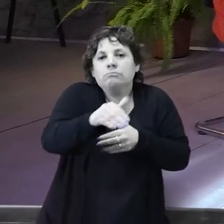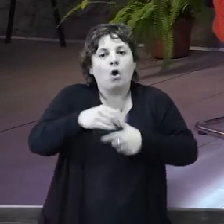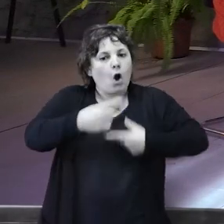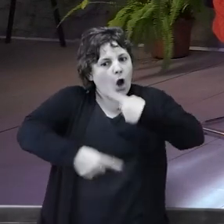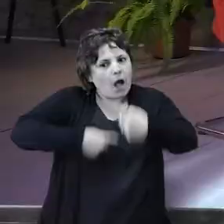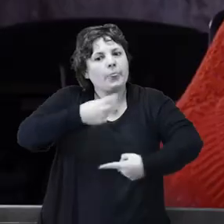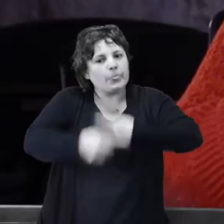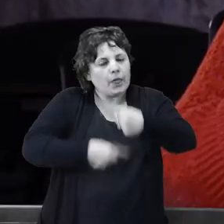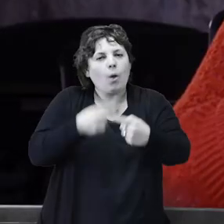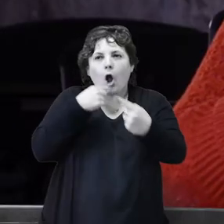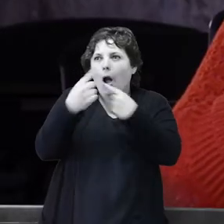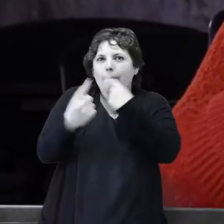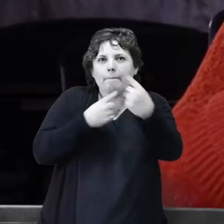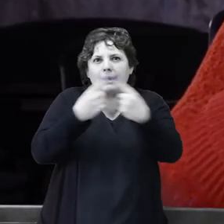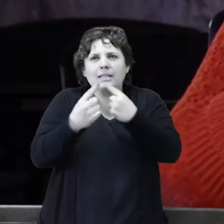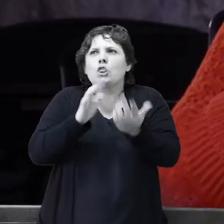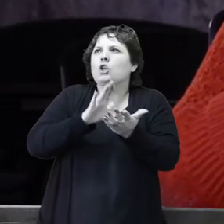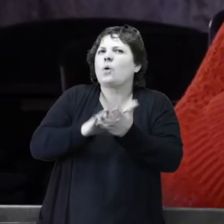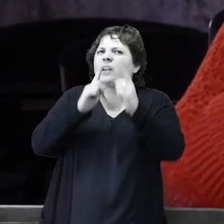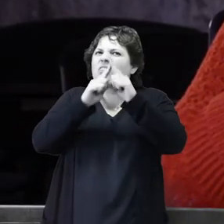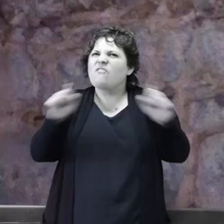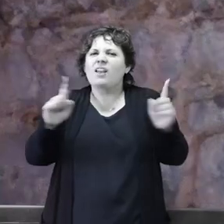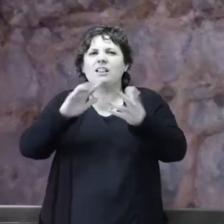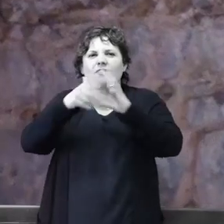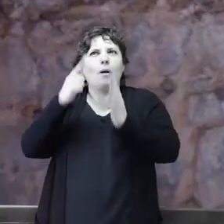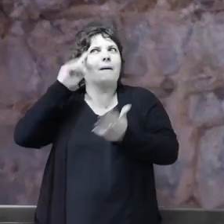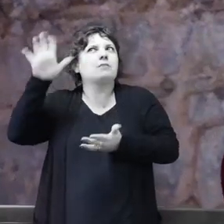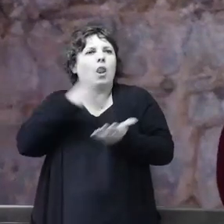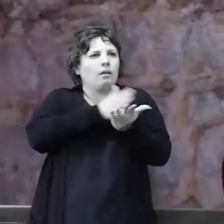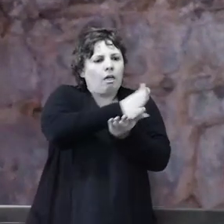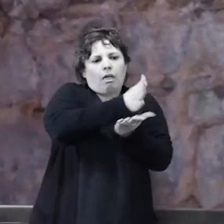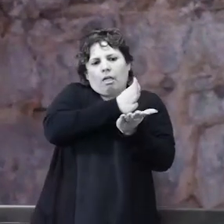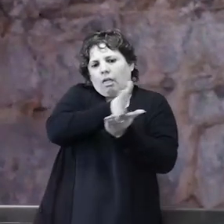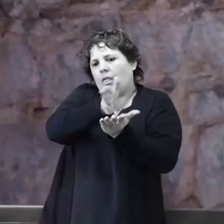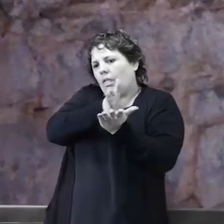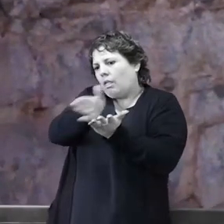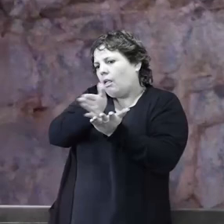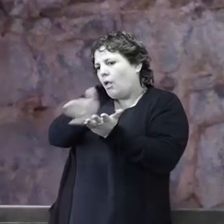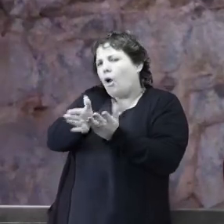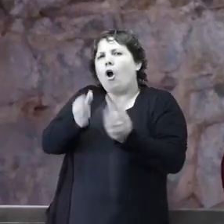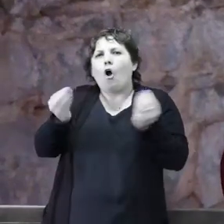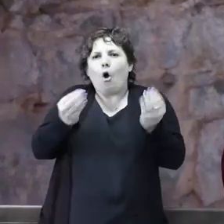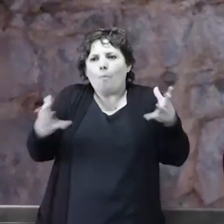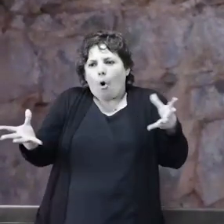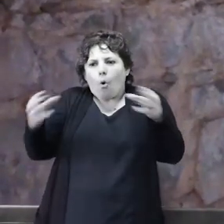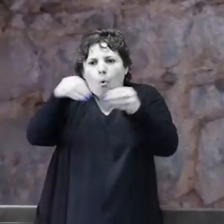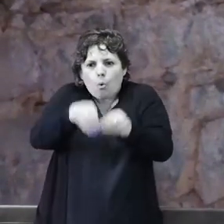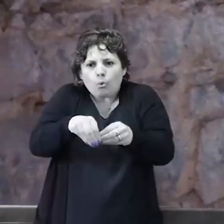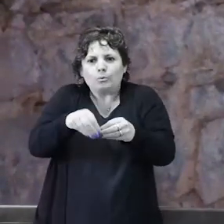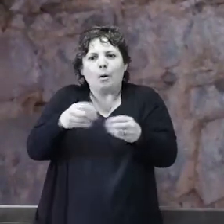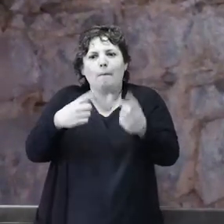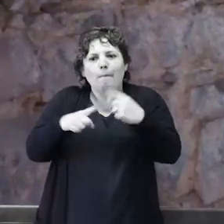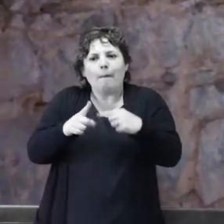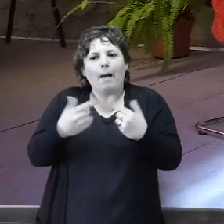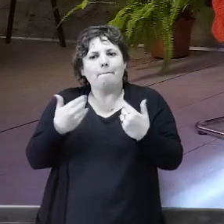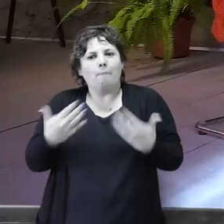seguir conversando en esto de las distintas corrientes de la psicología, cómo se conjugan para